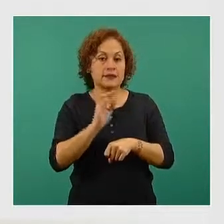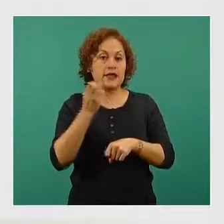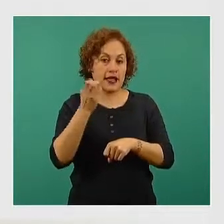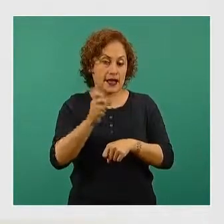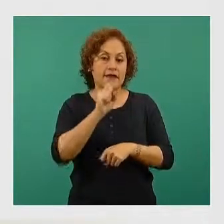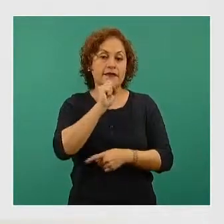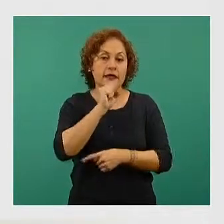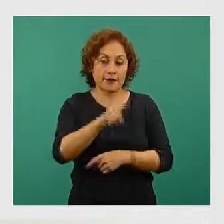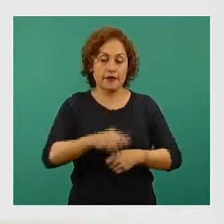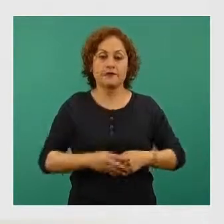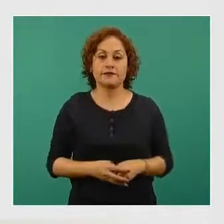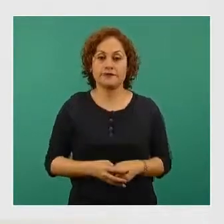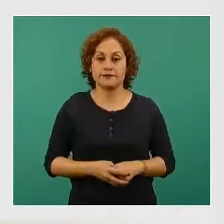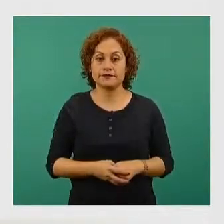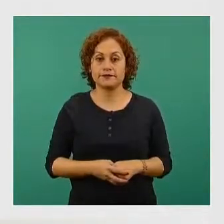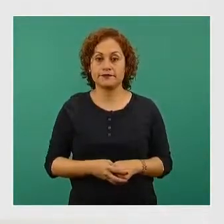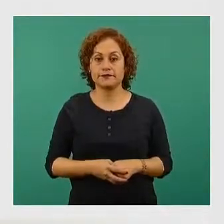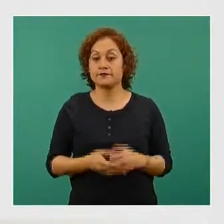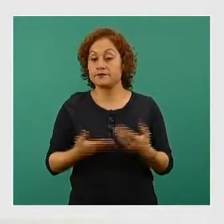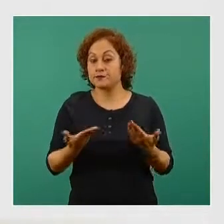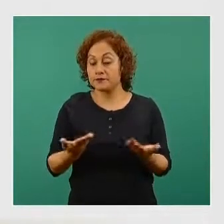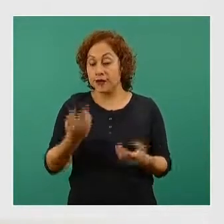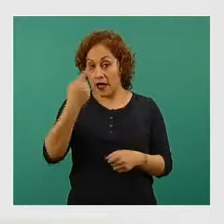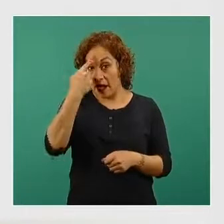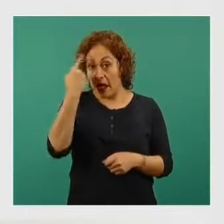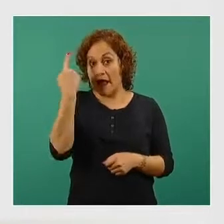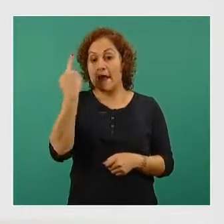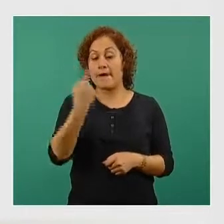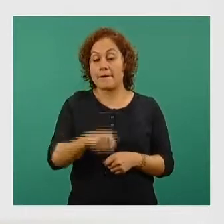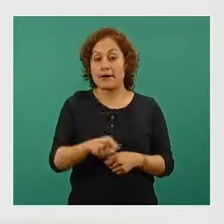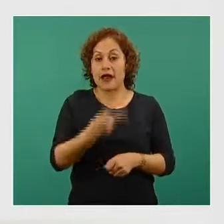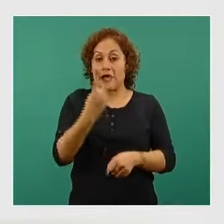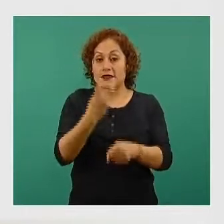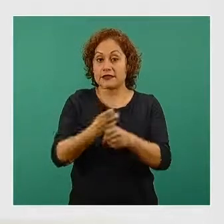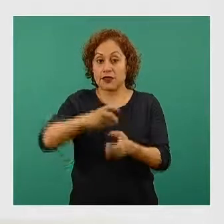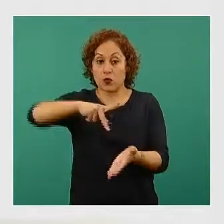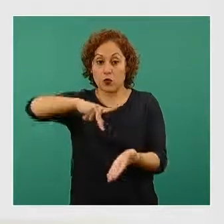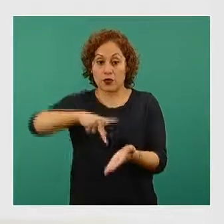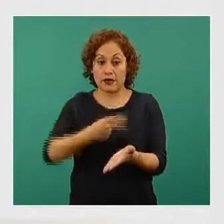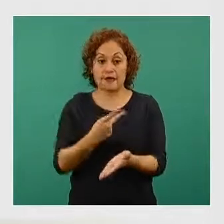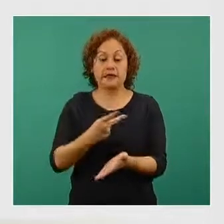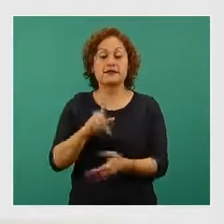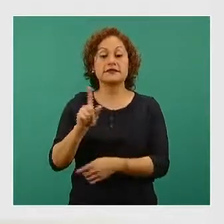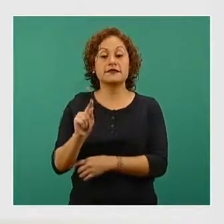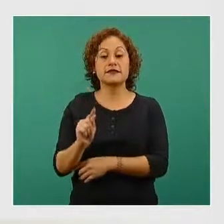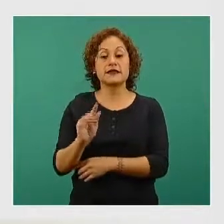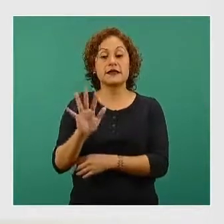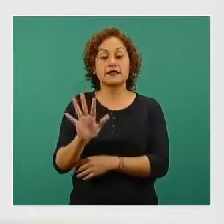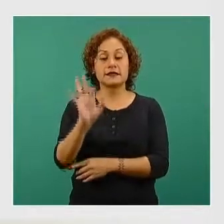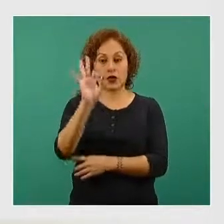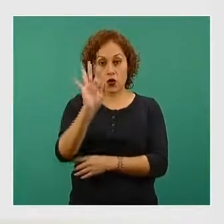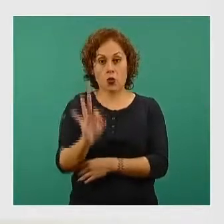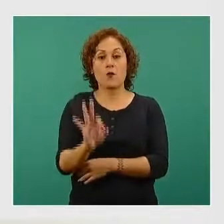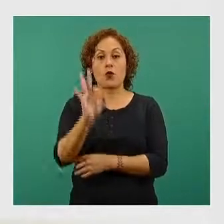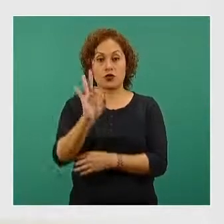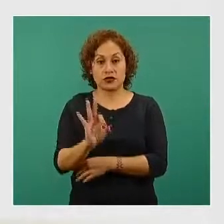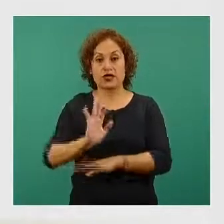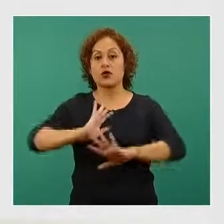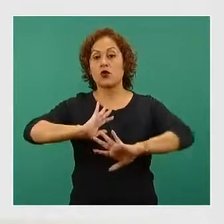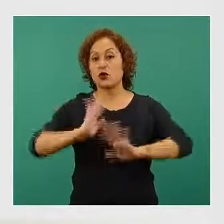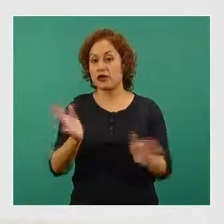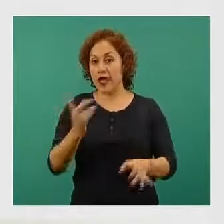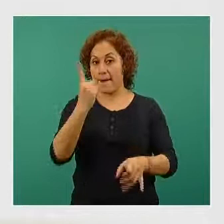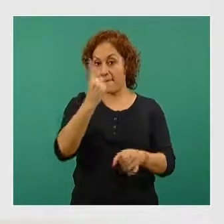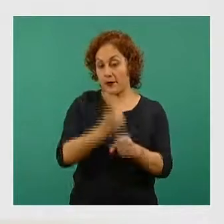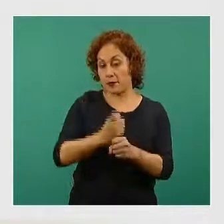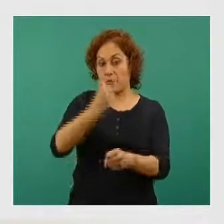vacunar. Para efecto de la cobertura o de esquema completo, el 75% de estos trabajadores de la salud ya